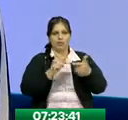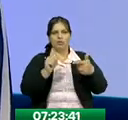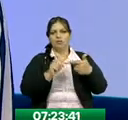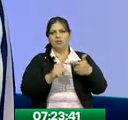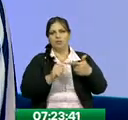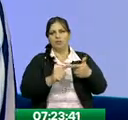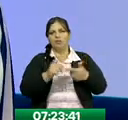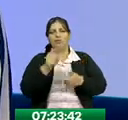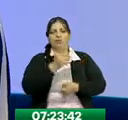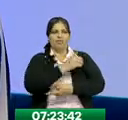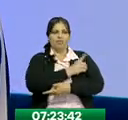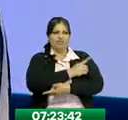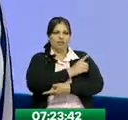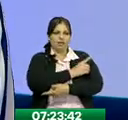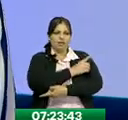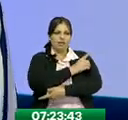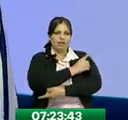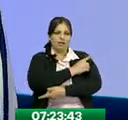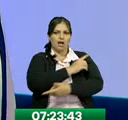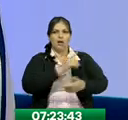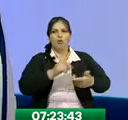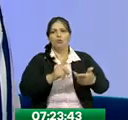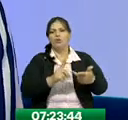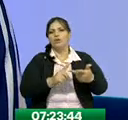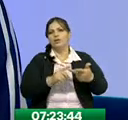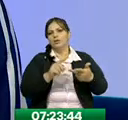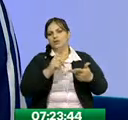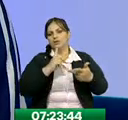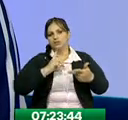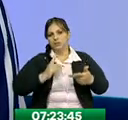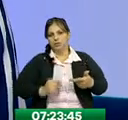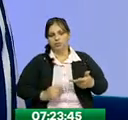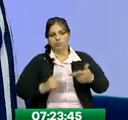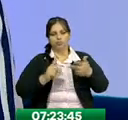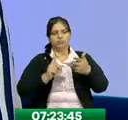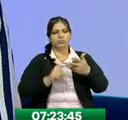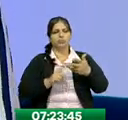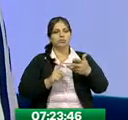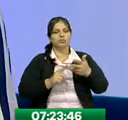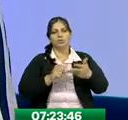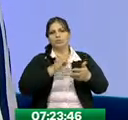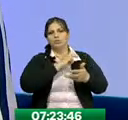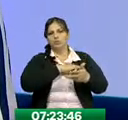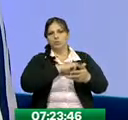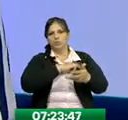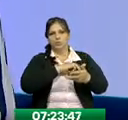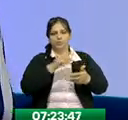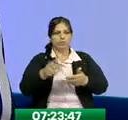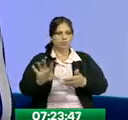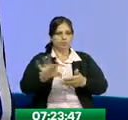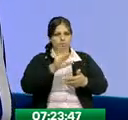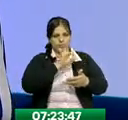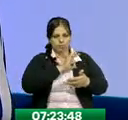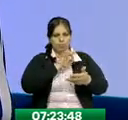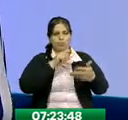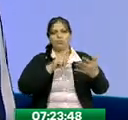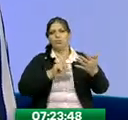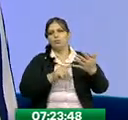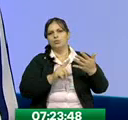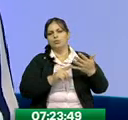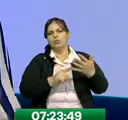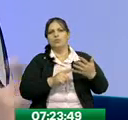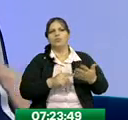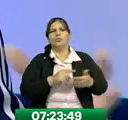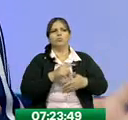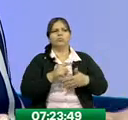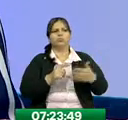las asociaciones, un delegado de los deportistas. ¿Qué es lo que hemos manejado nosotros como gobierno? Que el presidente de la federación no